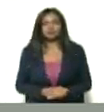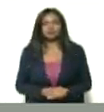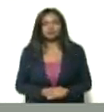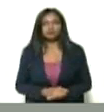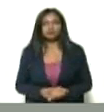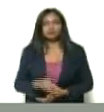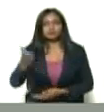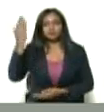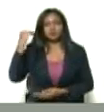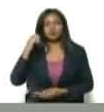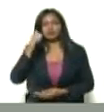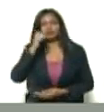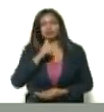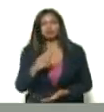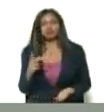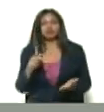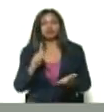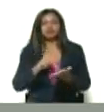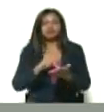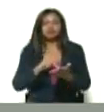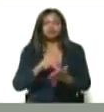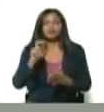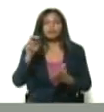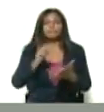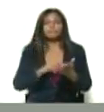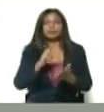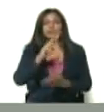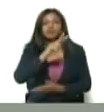Ayer sábado llegaron 1.202